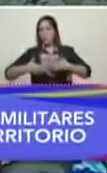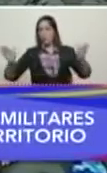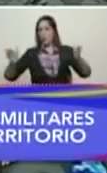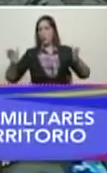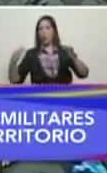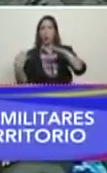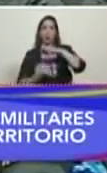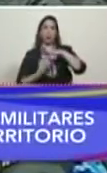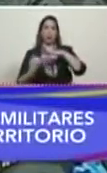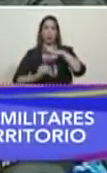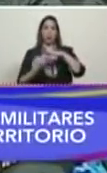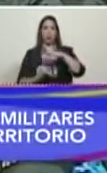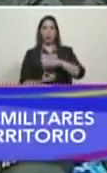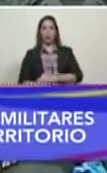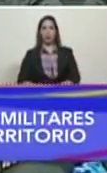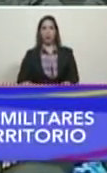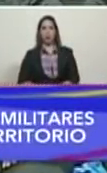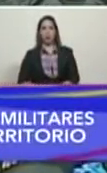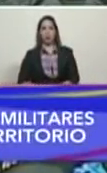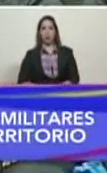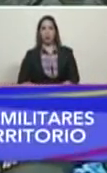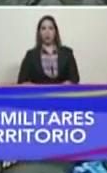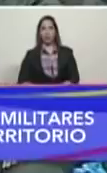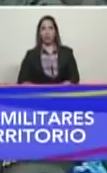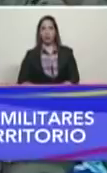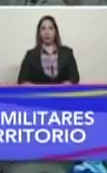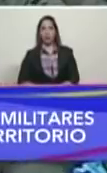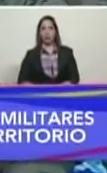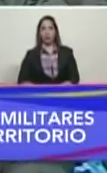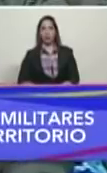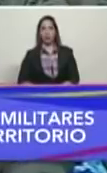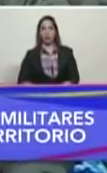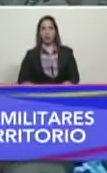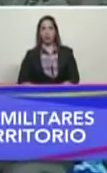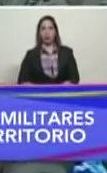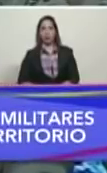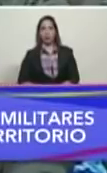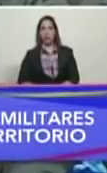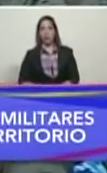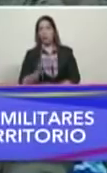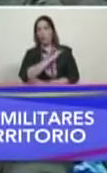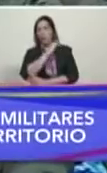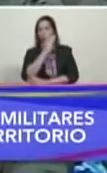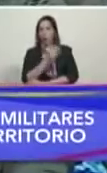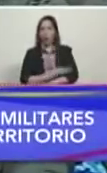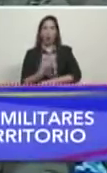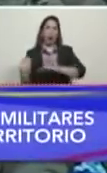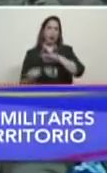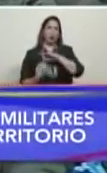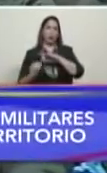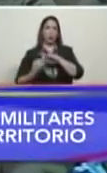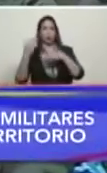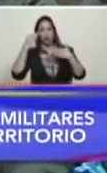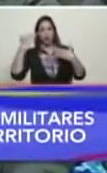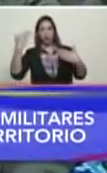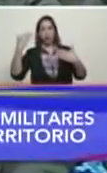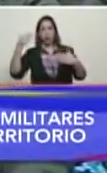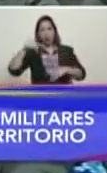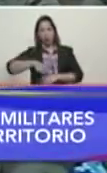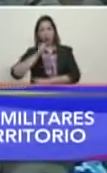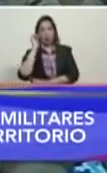se encuentran dándole fuerza institucional, constitucional, a este